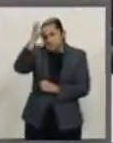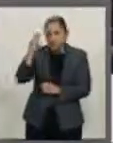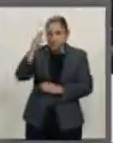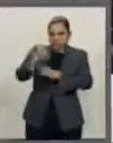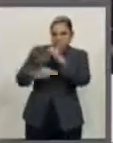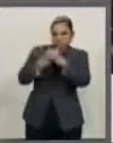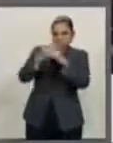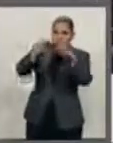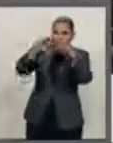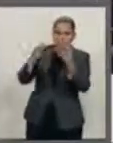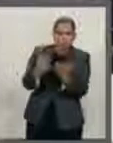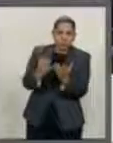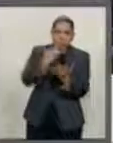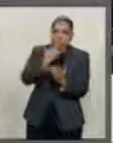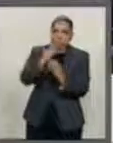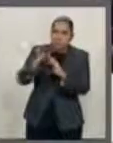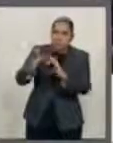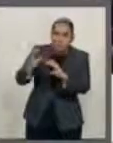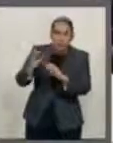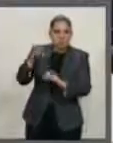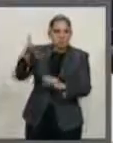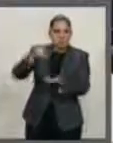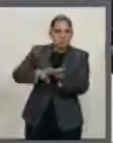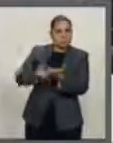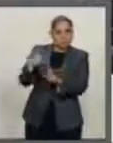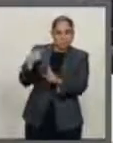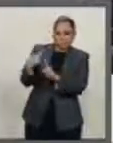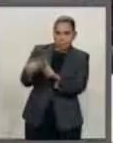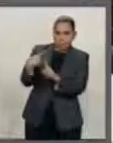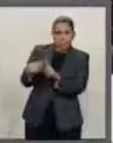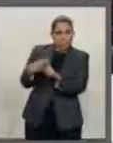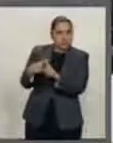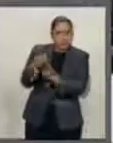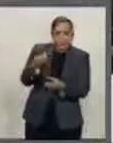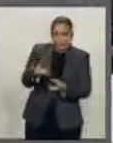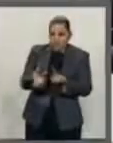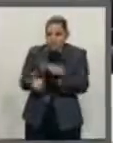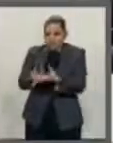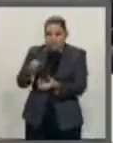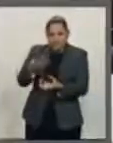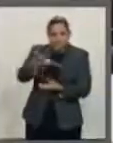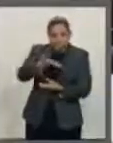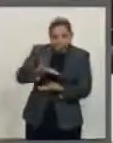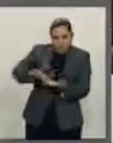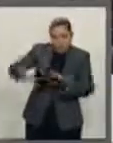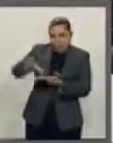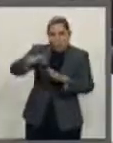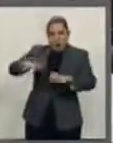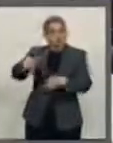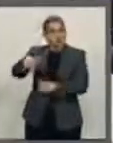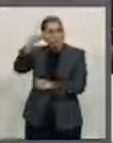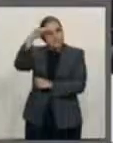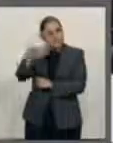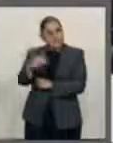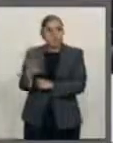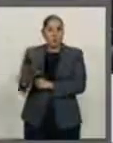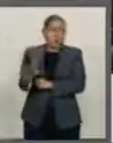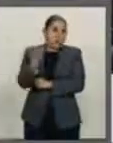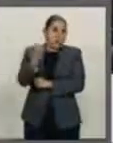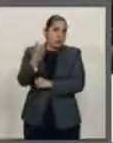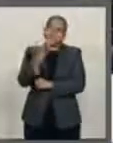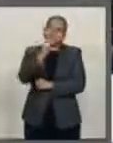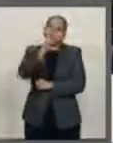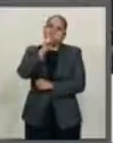también vemos y aplaudimos cómo nuestros compatriotas han destacado y aportado a otros países del mundo